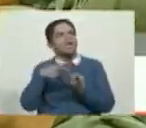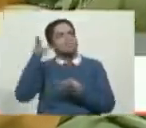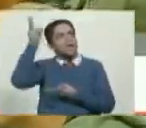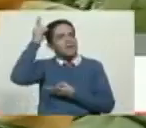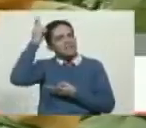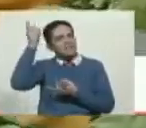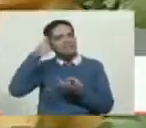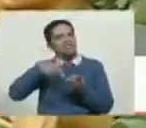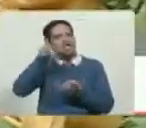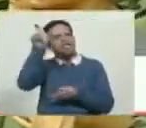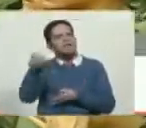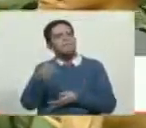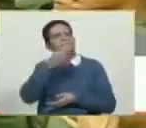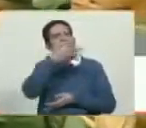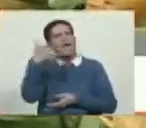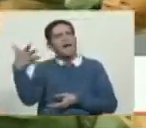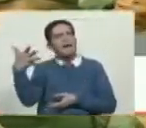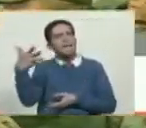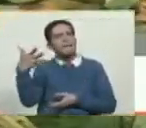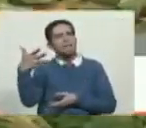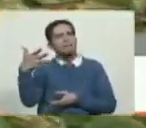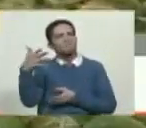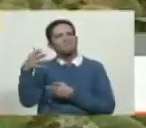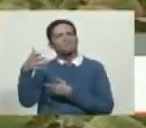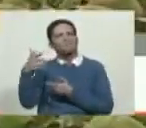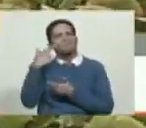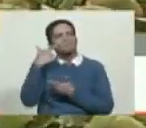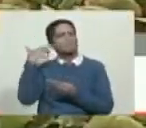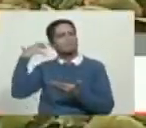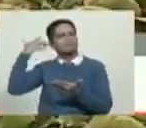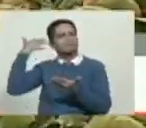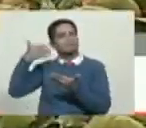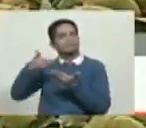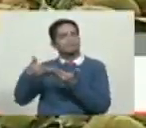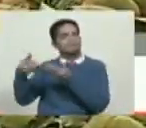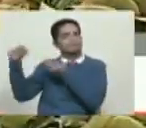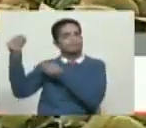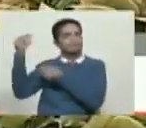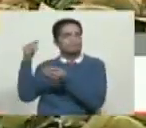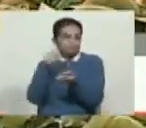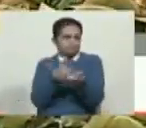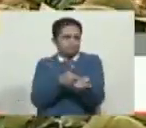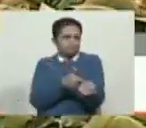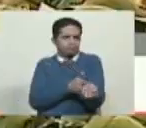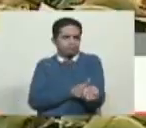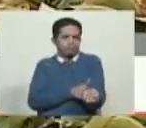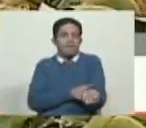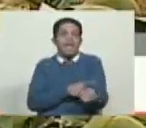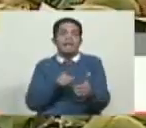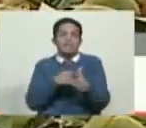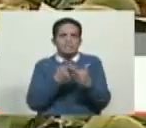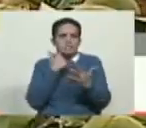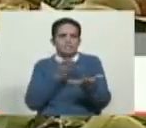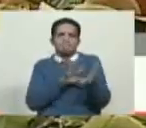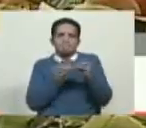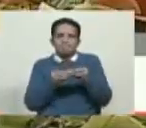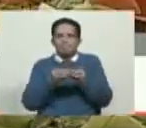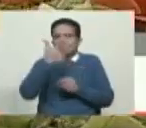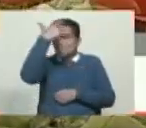blanco, de nuestros aborígenes. Y que por eso somos una clase de